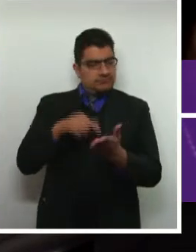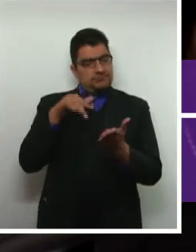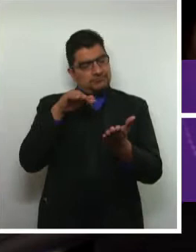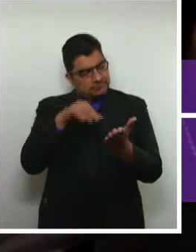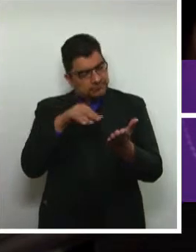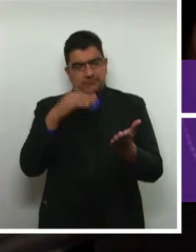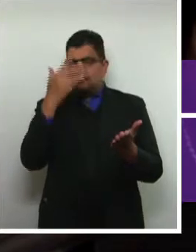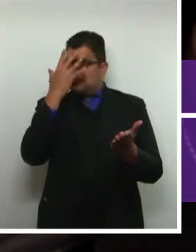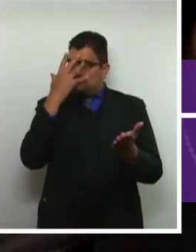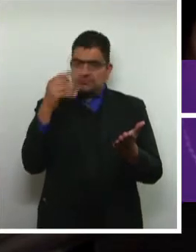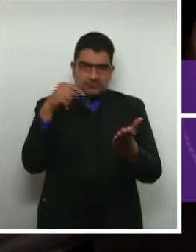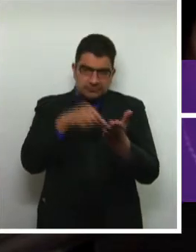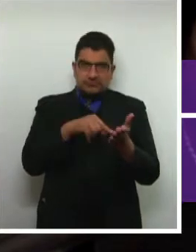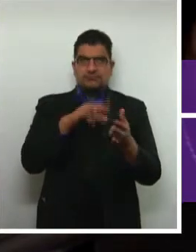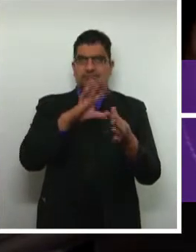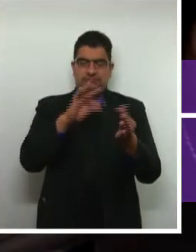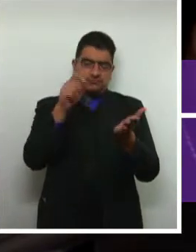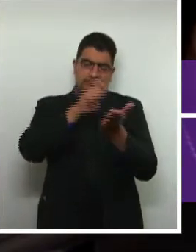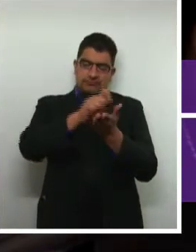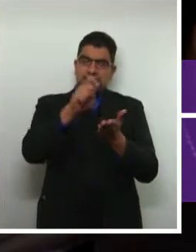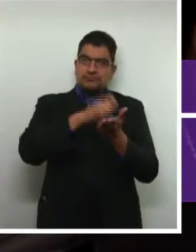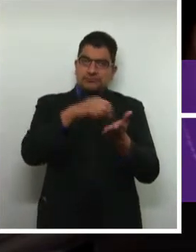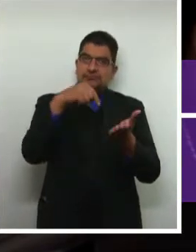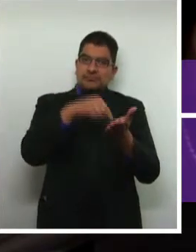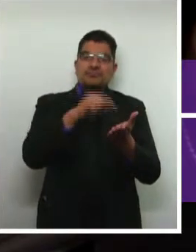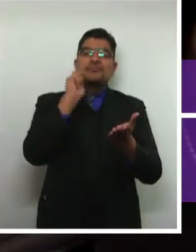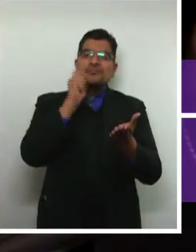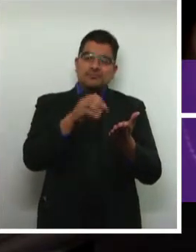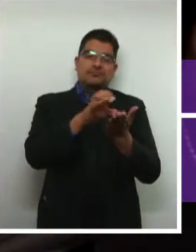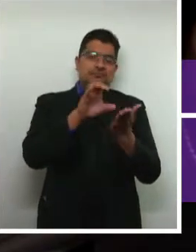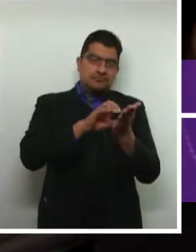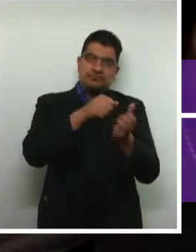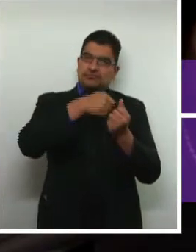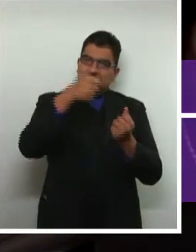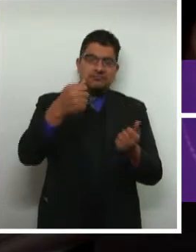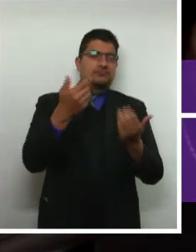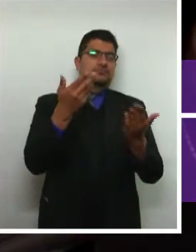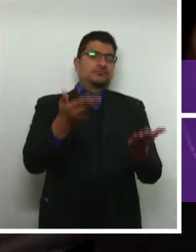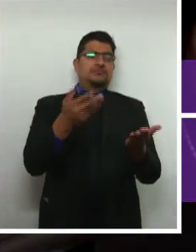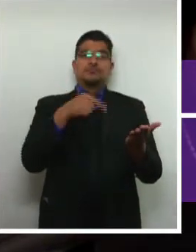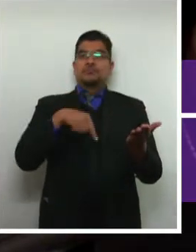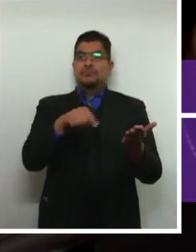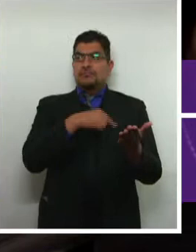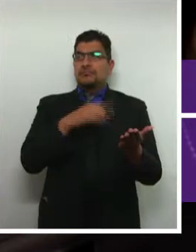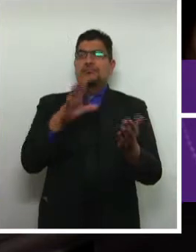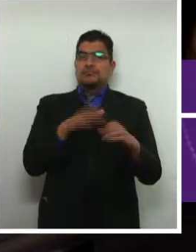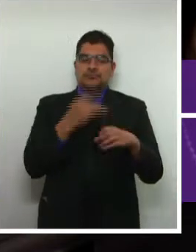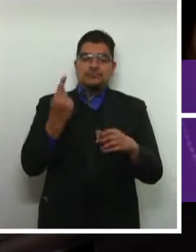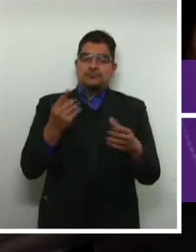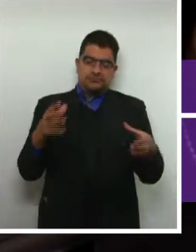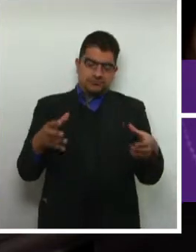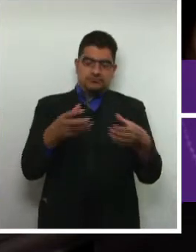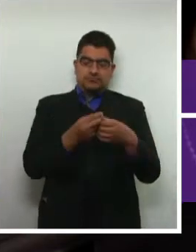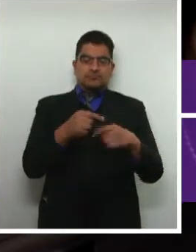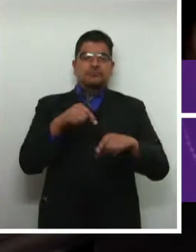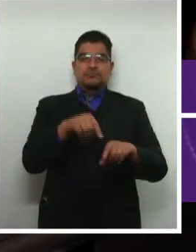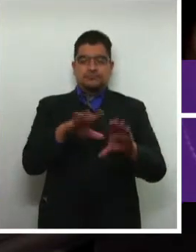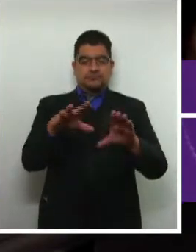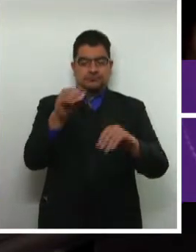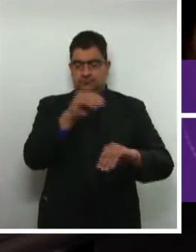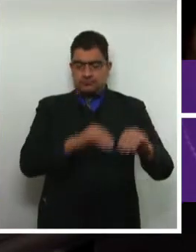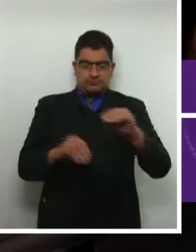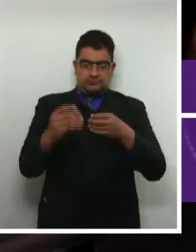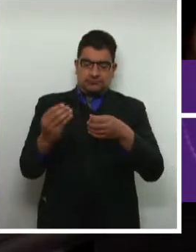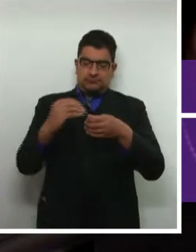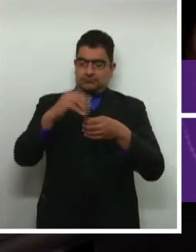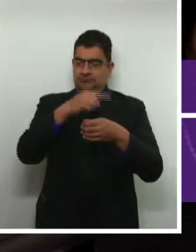Estamos redactando una constitución. O sea, ¿por qué un consejo creado en